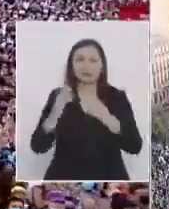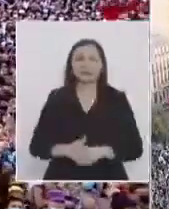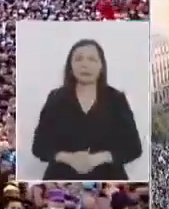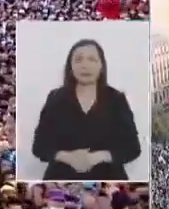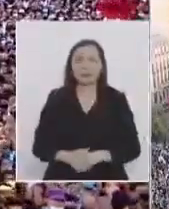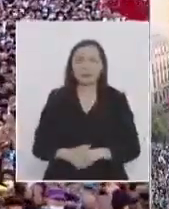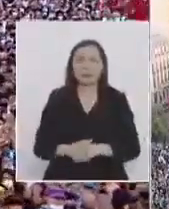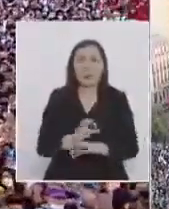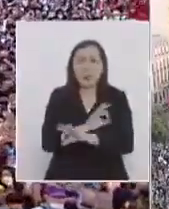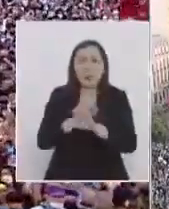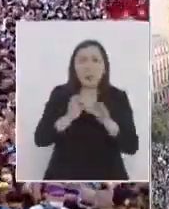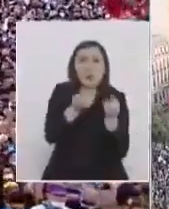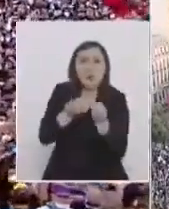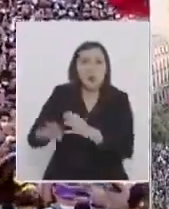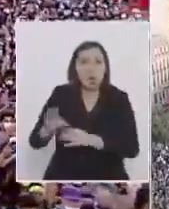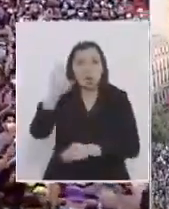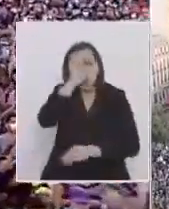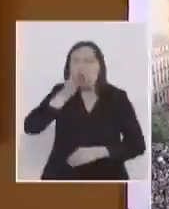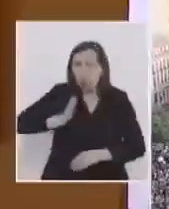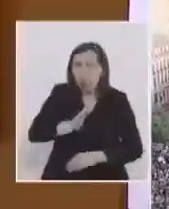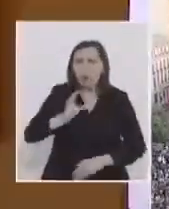Que no dejaremos de buscar.